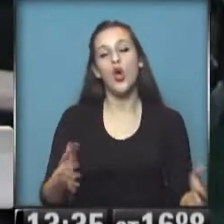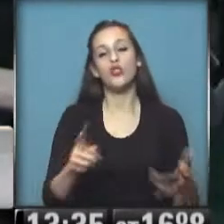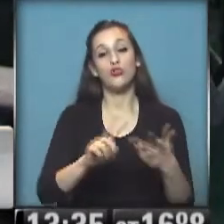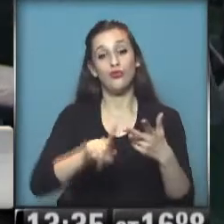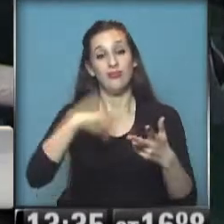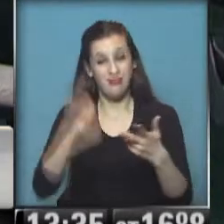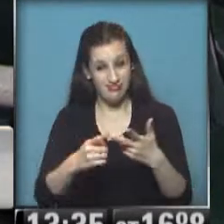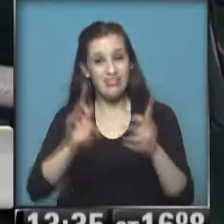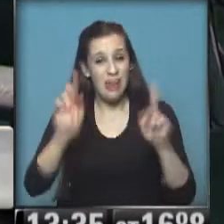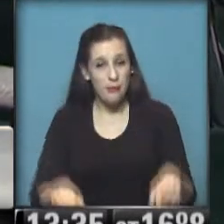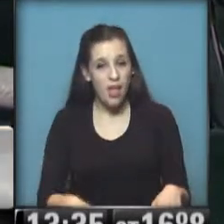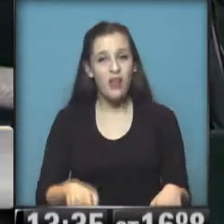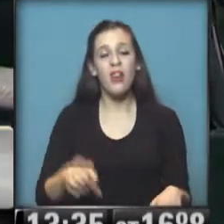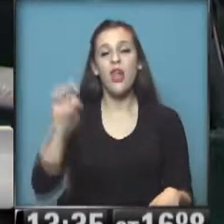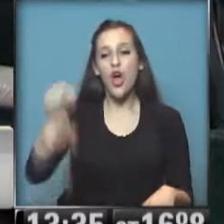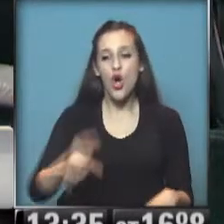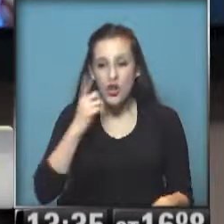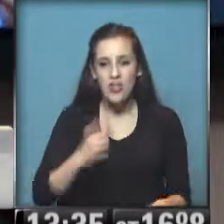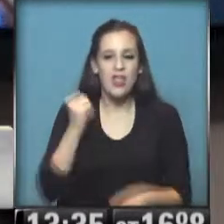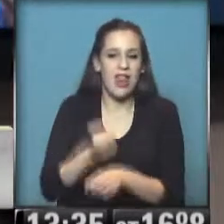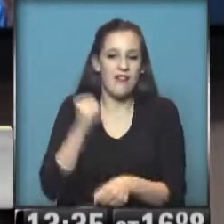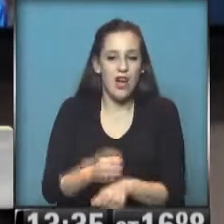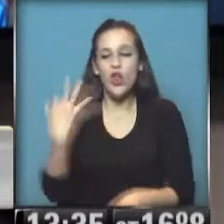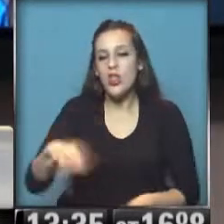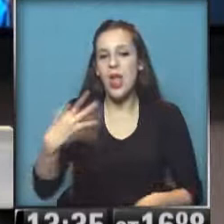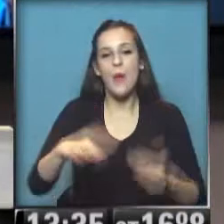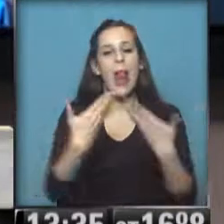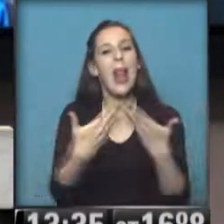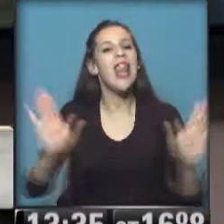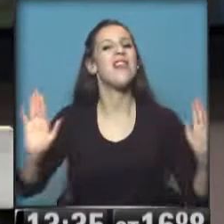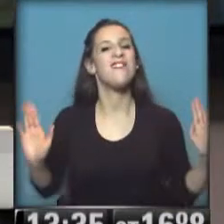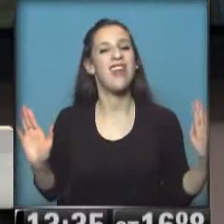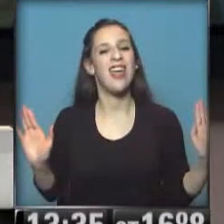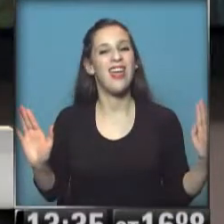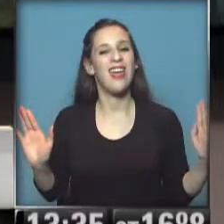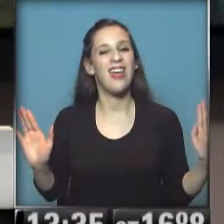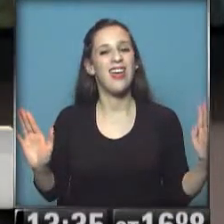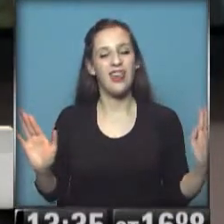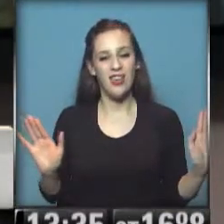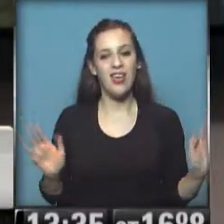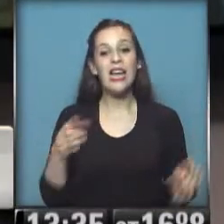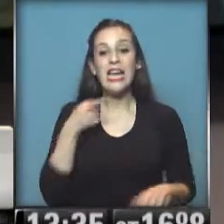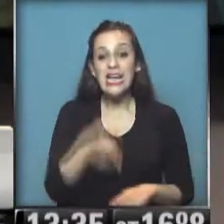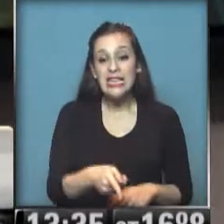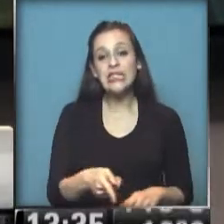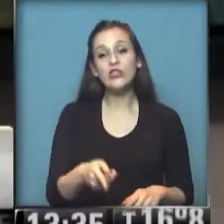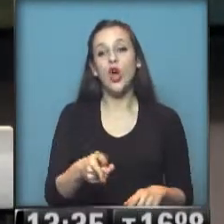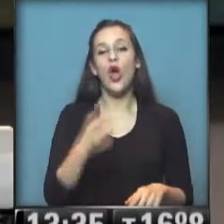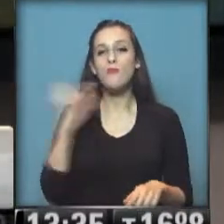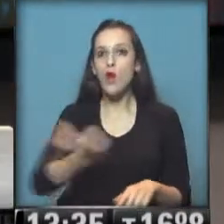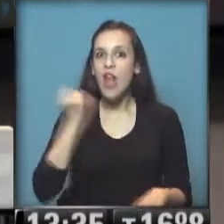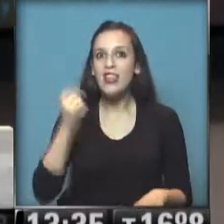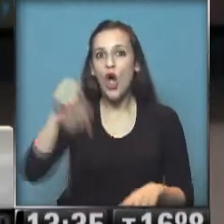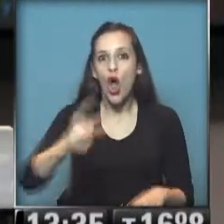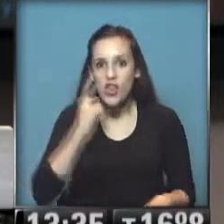en tiempos donde el trabajo debería ser libre y las paritarias no son fascistas sino todo lo contrario son realmente un gran adelanto que tiene que